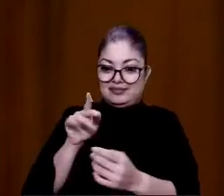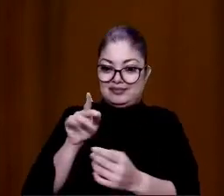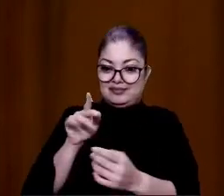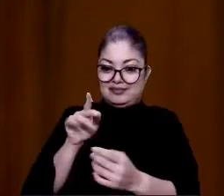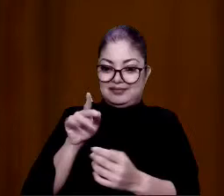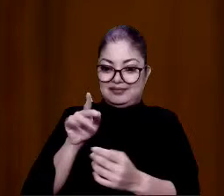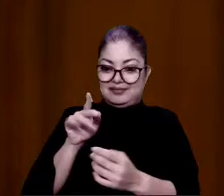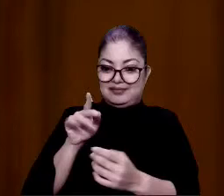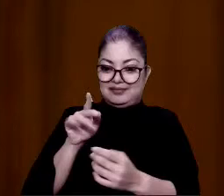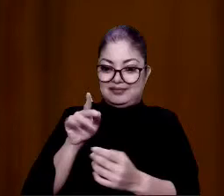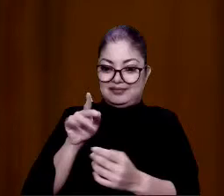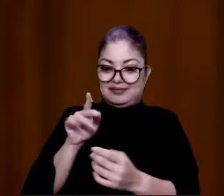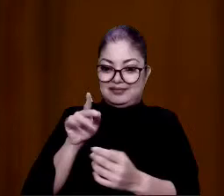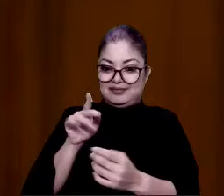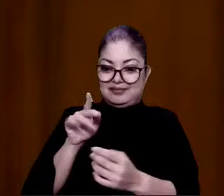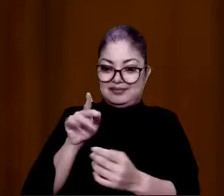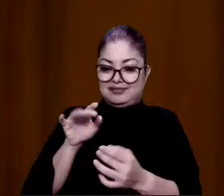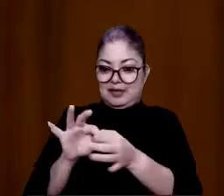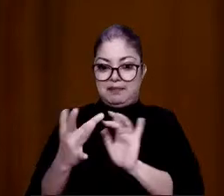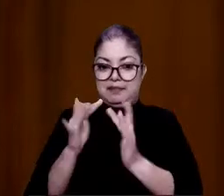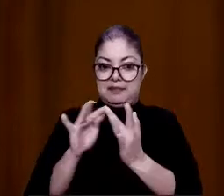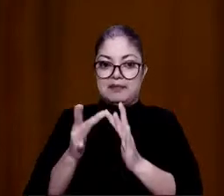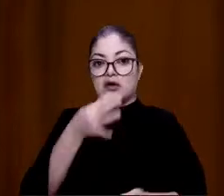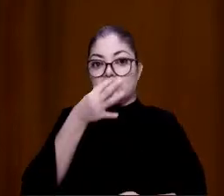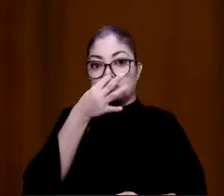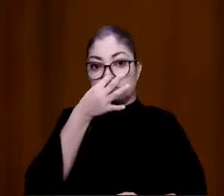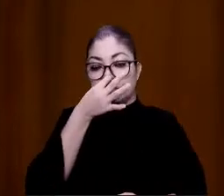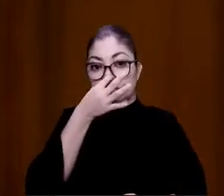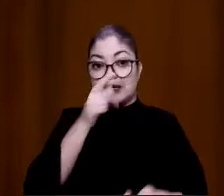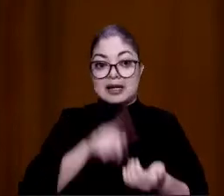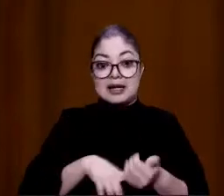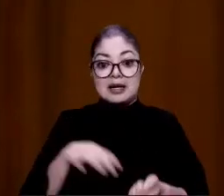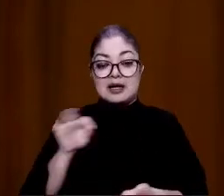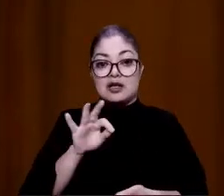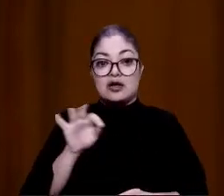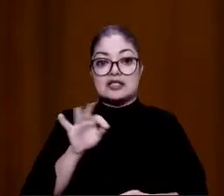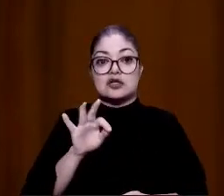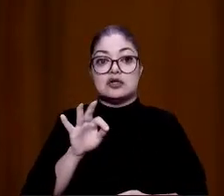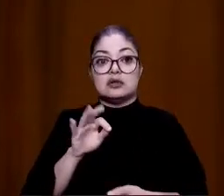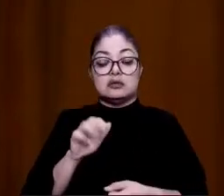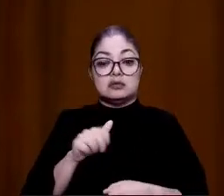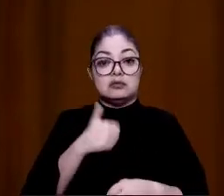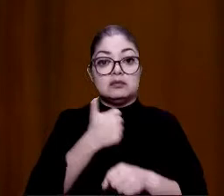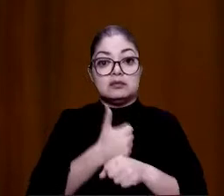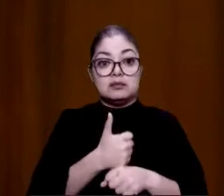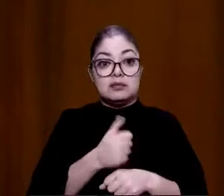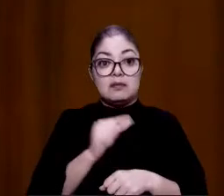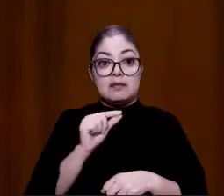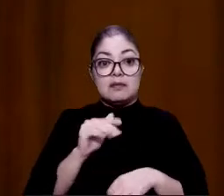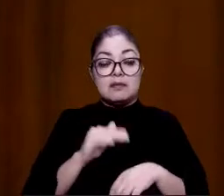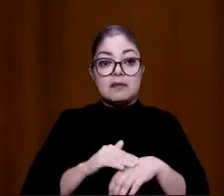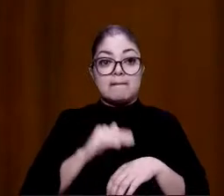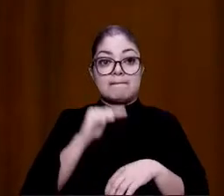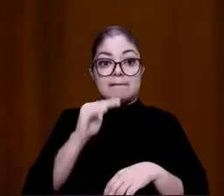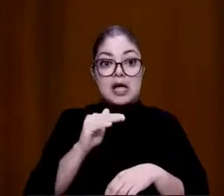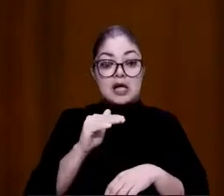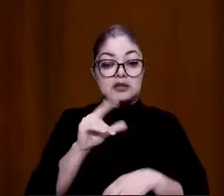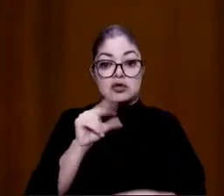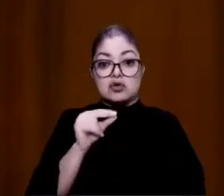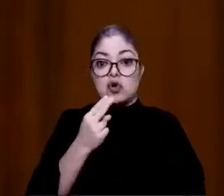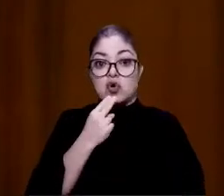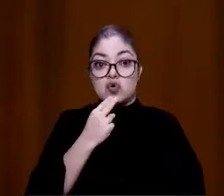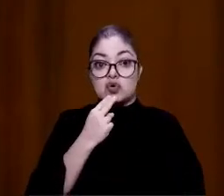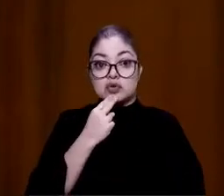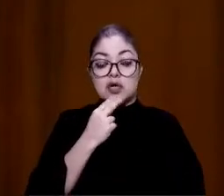poquito de retraso en su instalación. ¿Por qué? Porque si se instalan y durante más de un año no se van a utilizar, pues